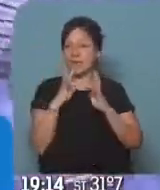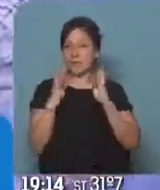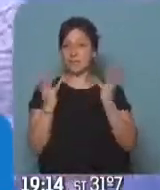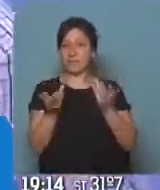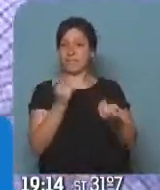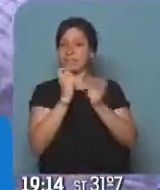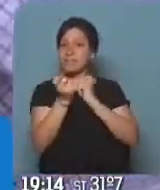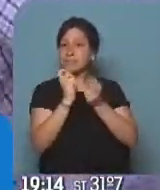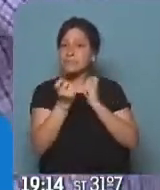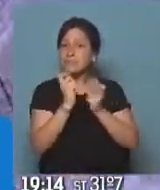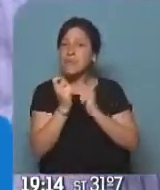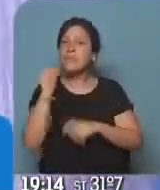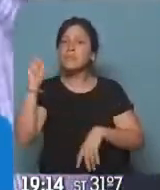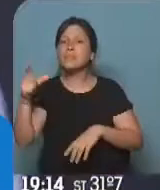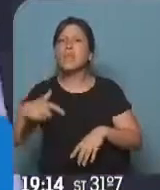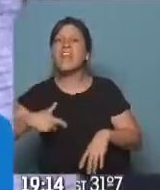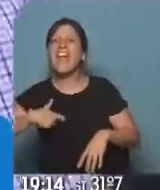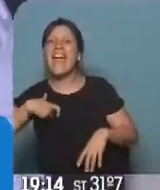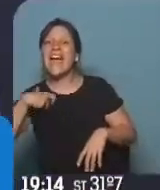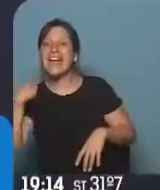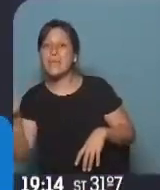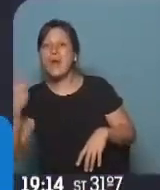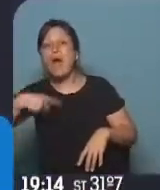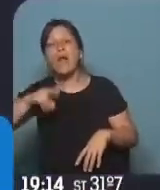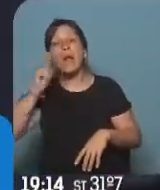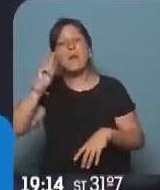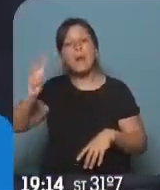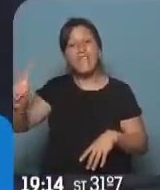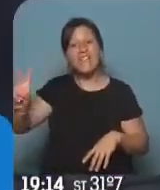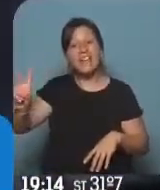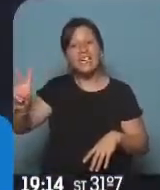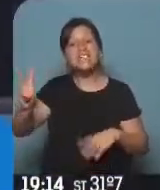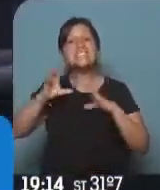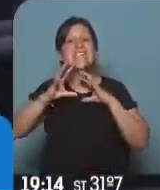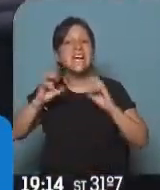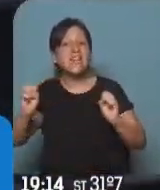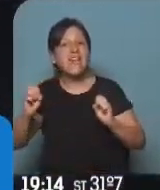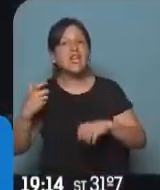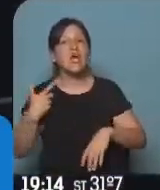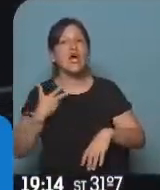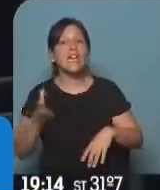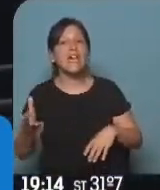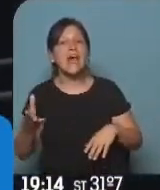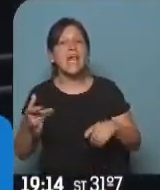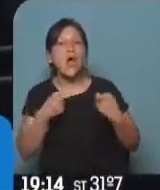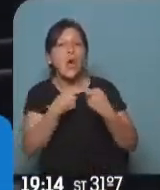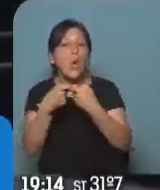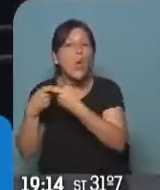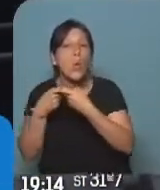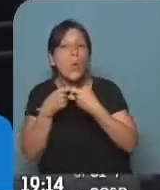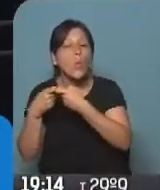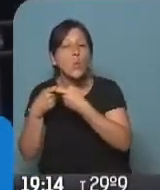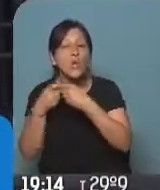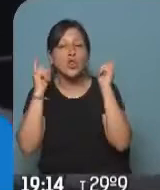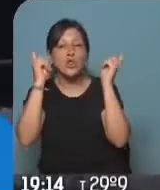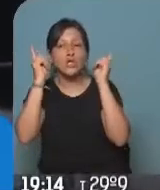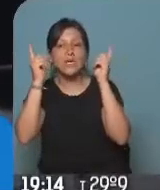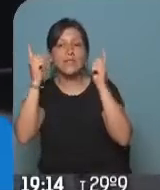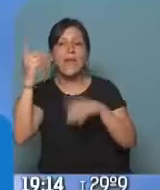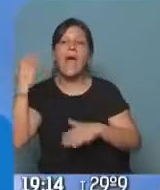los gremios y escuchamos la palabra de Sergio Romero, el secretario general de la Unión Docentes Argentinos, sobre la reunión aquí en el Ministerio de